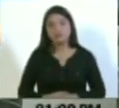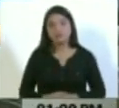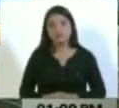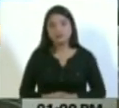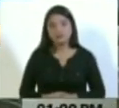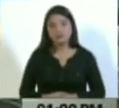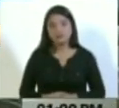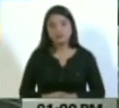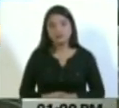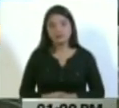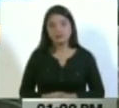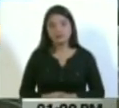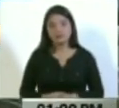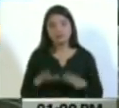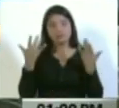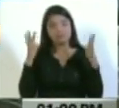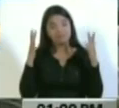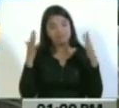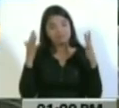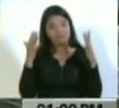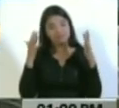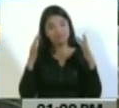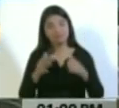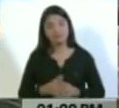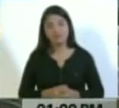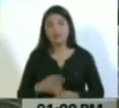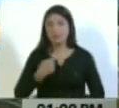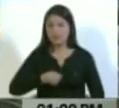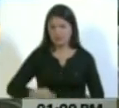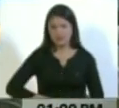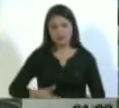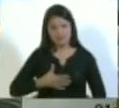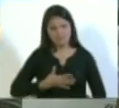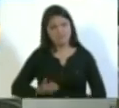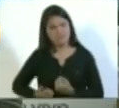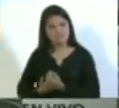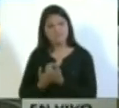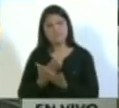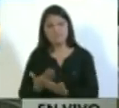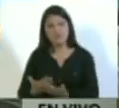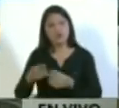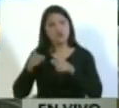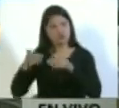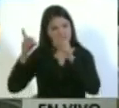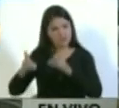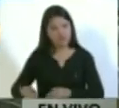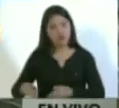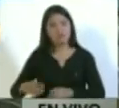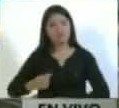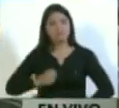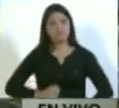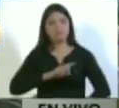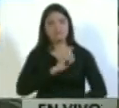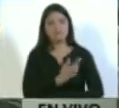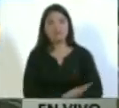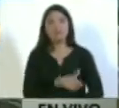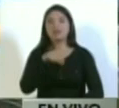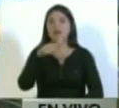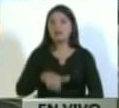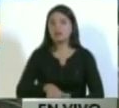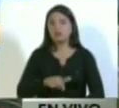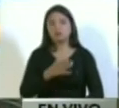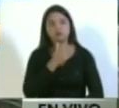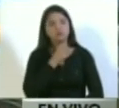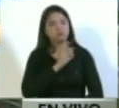signo monetario. Presidente, cuente con nuestro apoyo, con nuestra decisión, con nuestra interés, pero aquí no va a